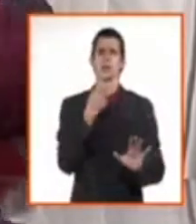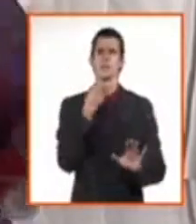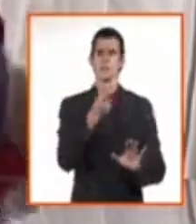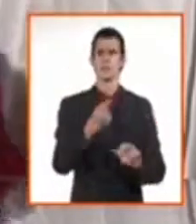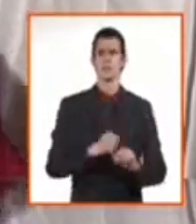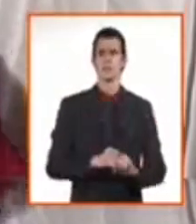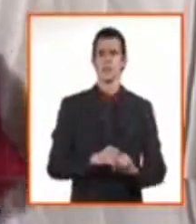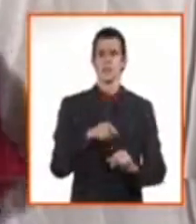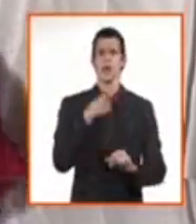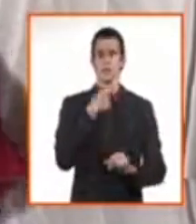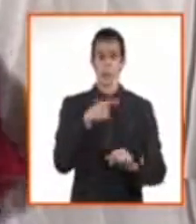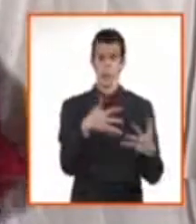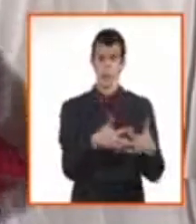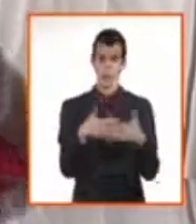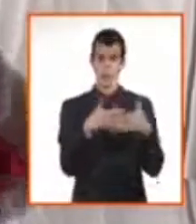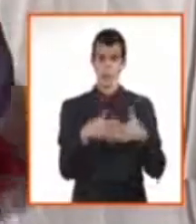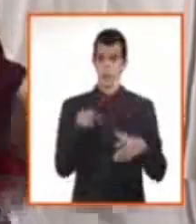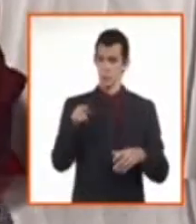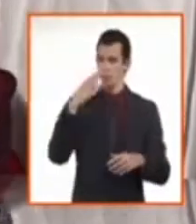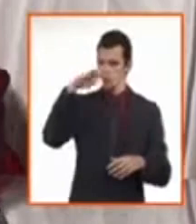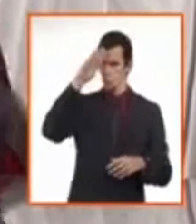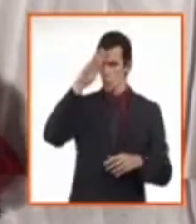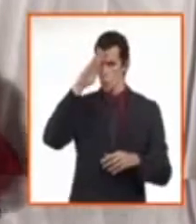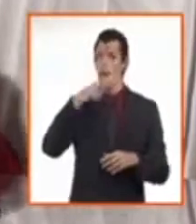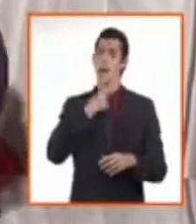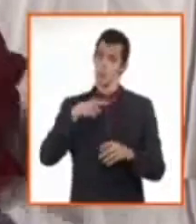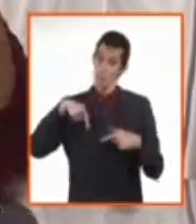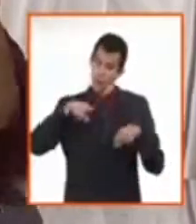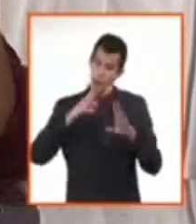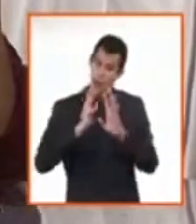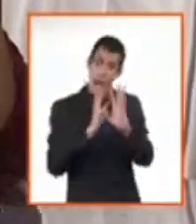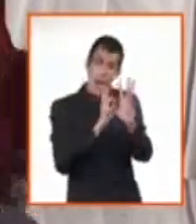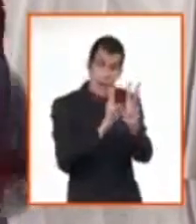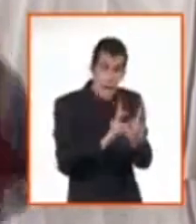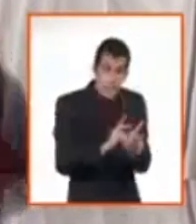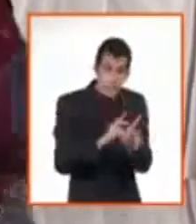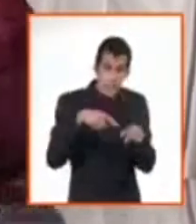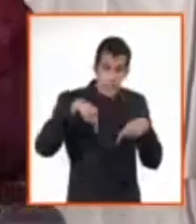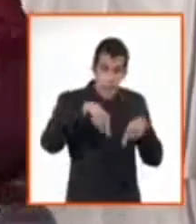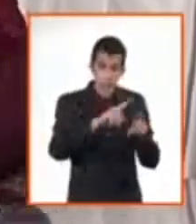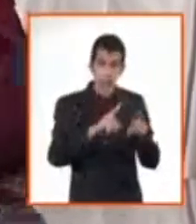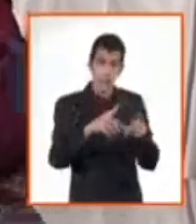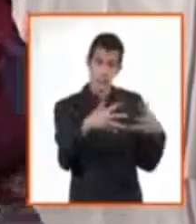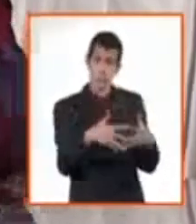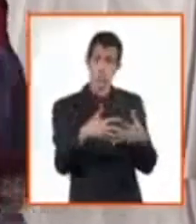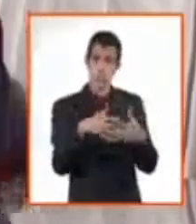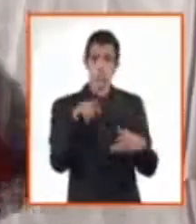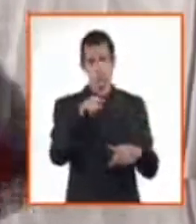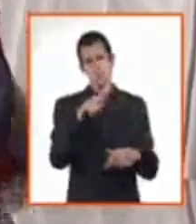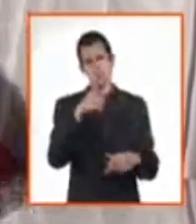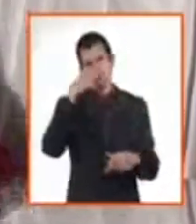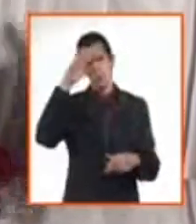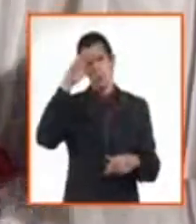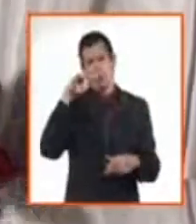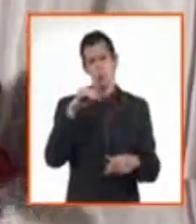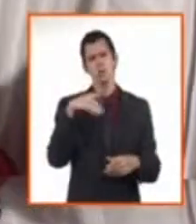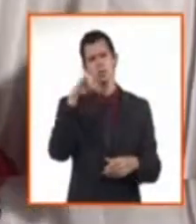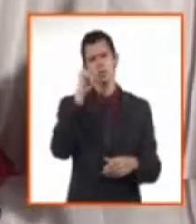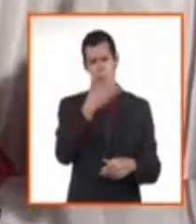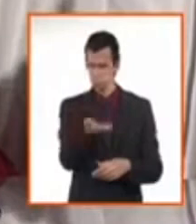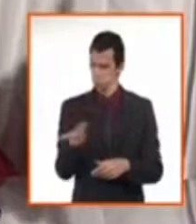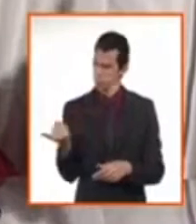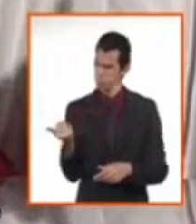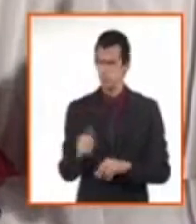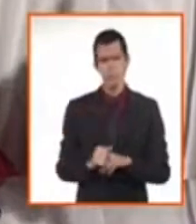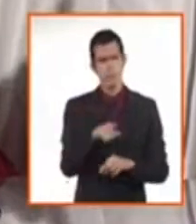libremente una mexicana ni siquiera le preguntan no le hacen interrogatorio de vuelta inmediatamente todos los que